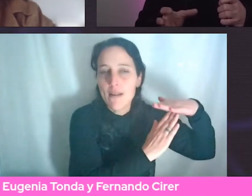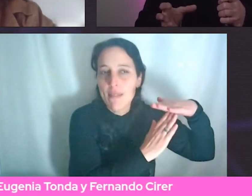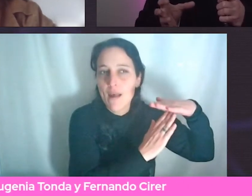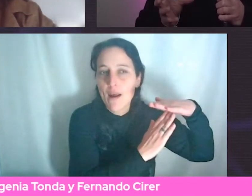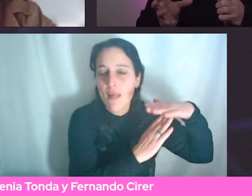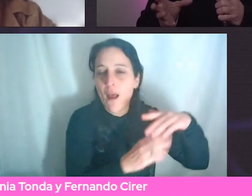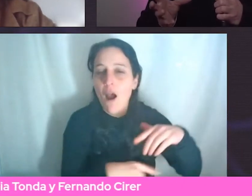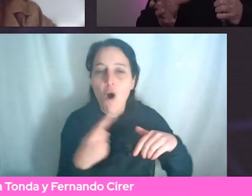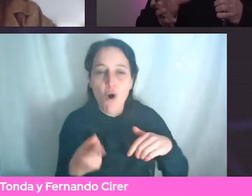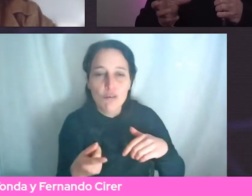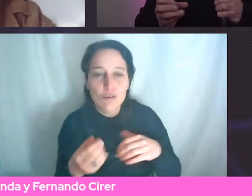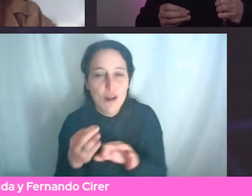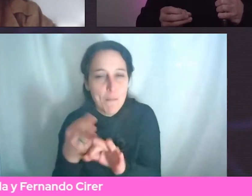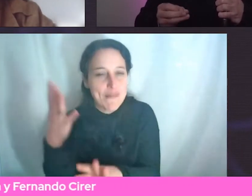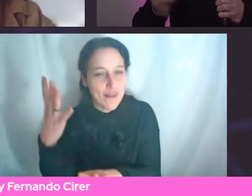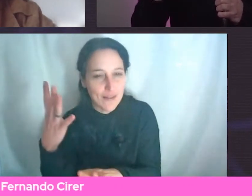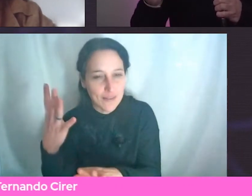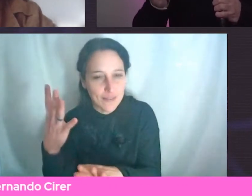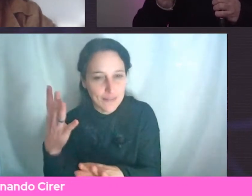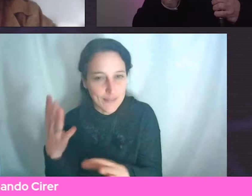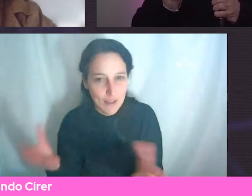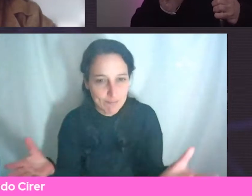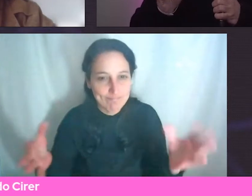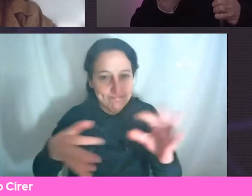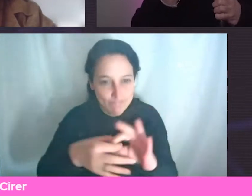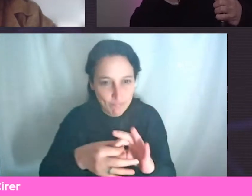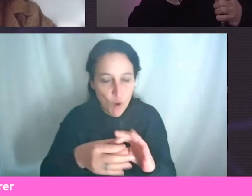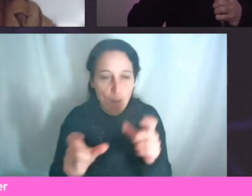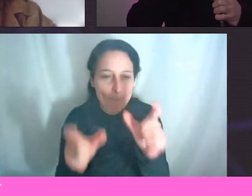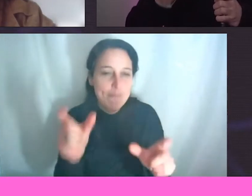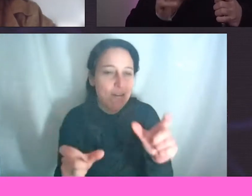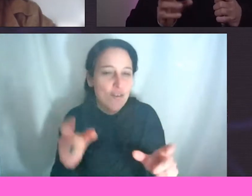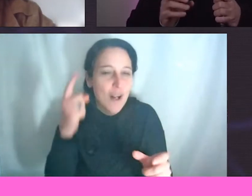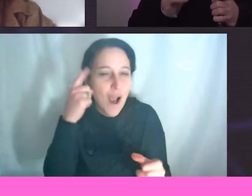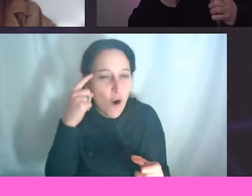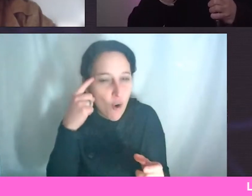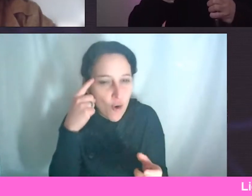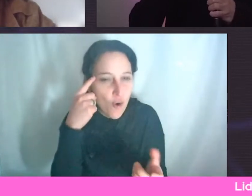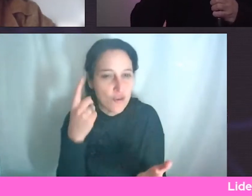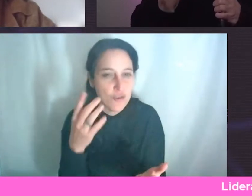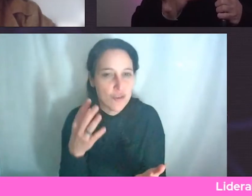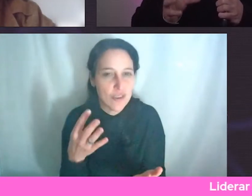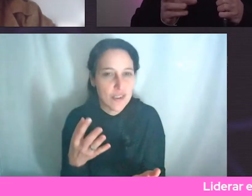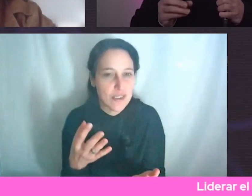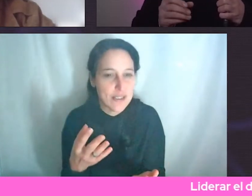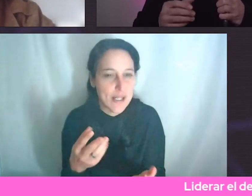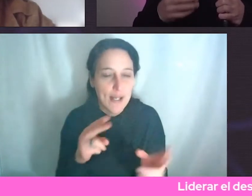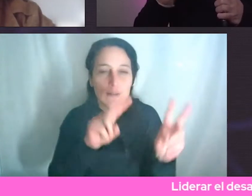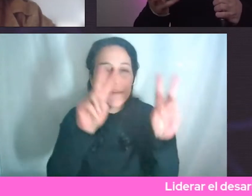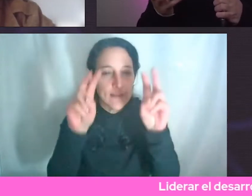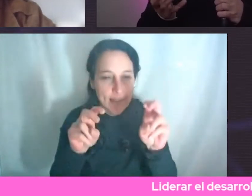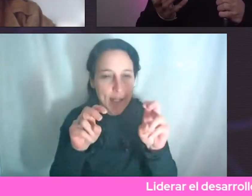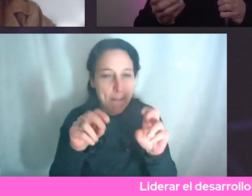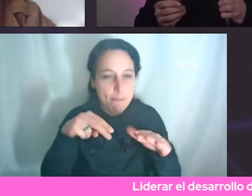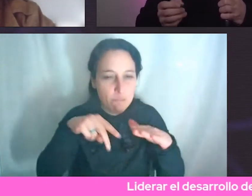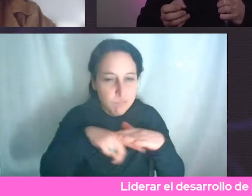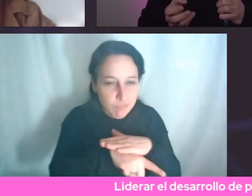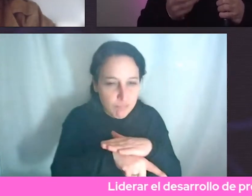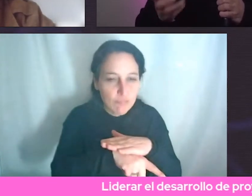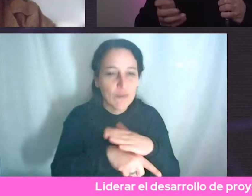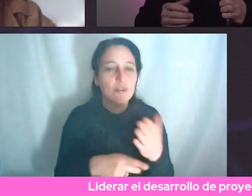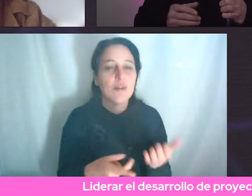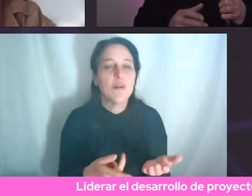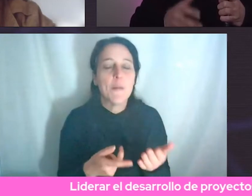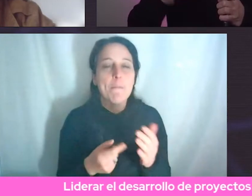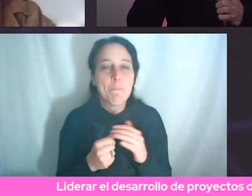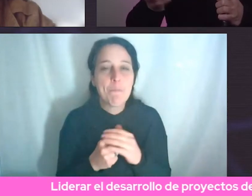especialistas, ¿sí? Personas que tienen un conocimiento cabal de determinado tema y nos pueden llevar a que ese